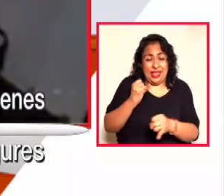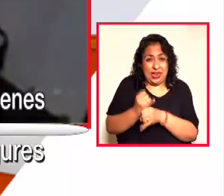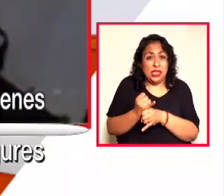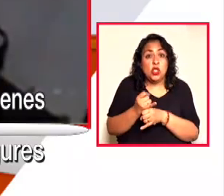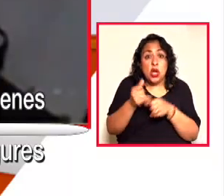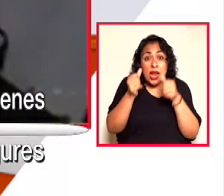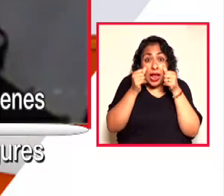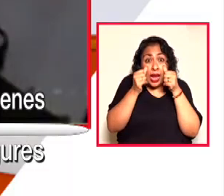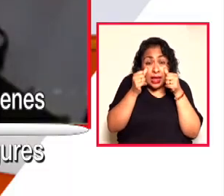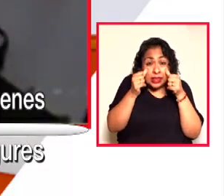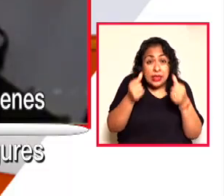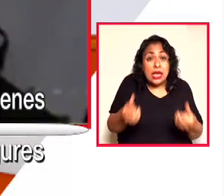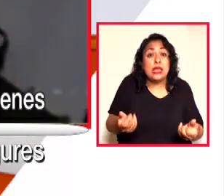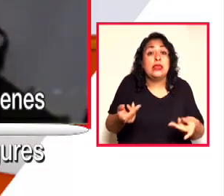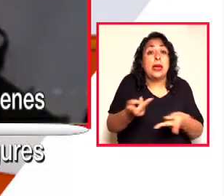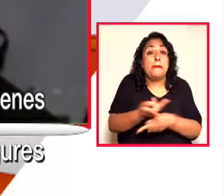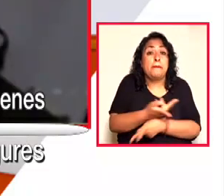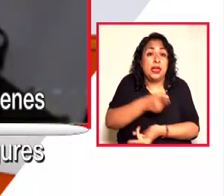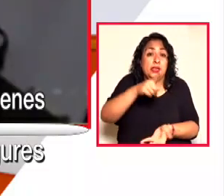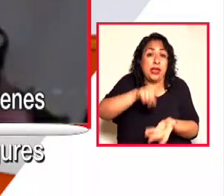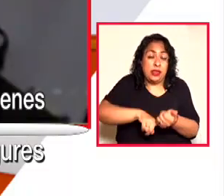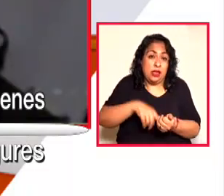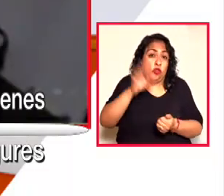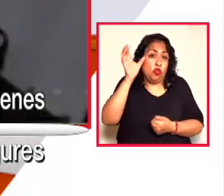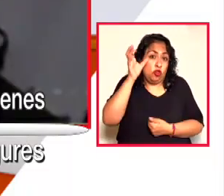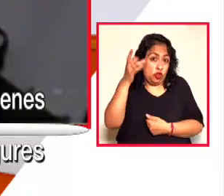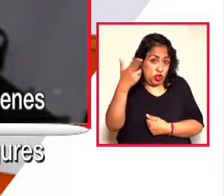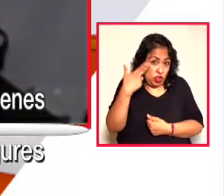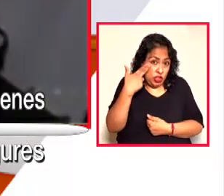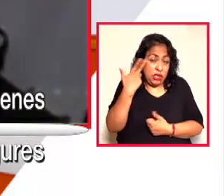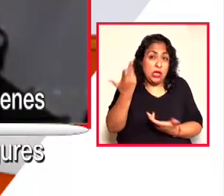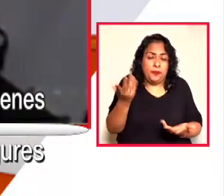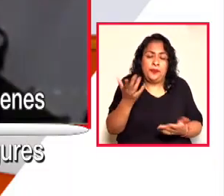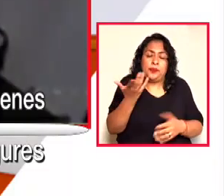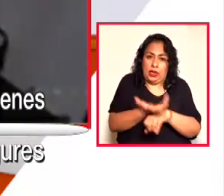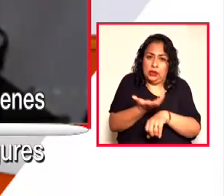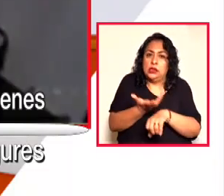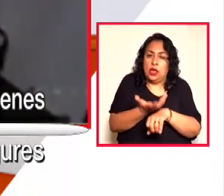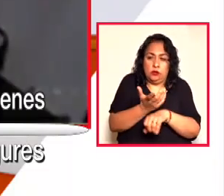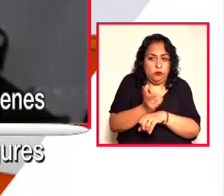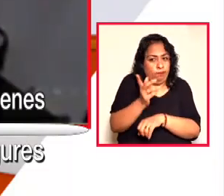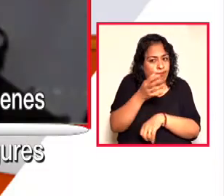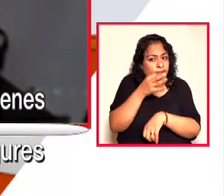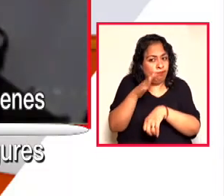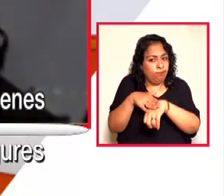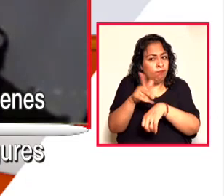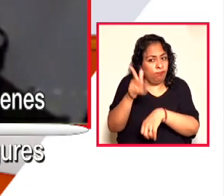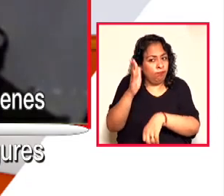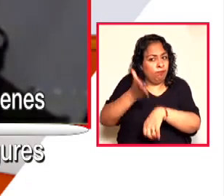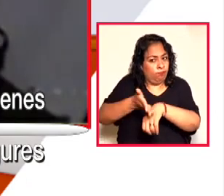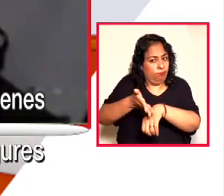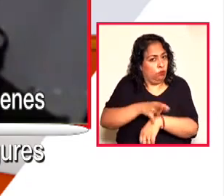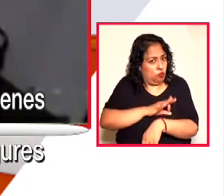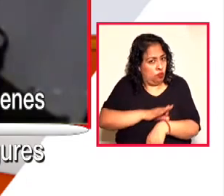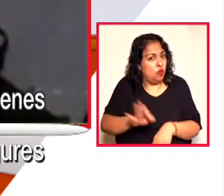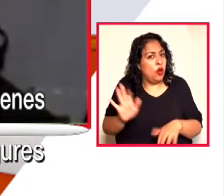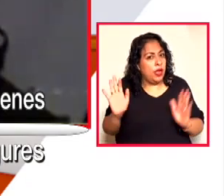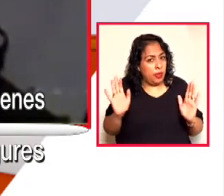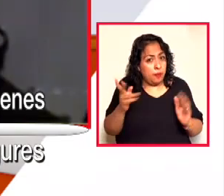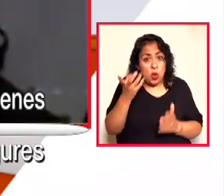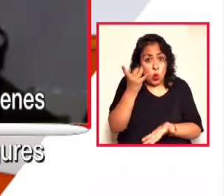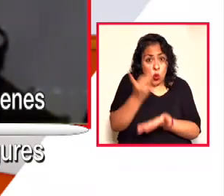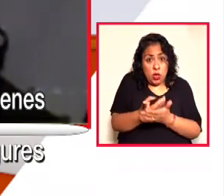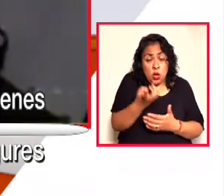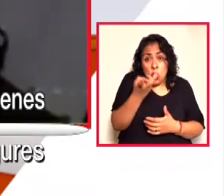atenta a lo que está ocurriendo dentro de China y, por supuesto, Estados Unidos ha amenazado a imponer sanciones. Pero estas no solamente